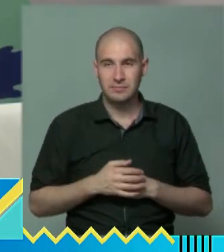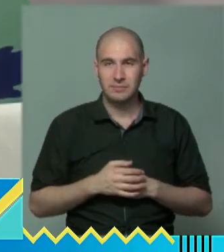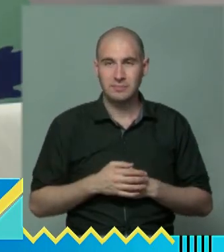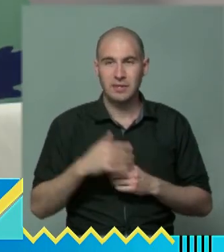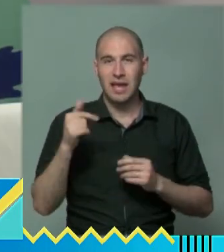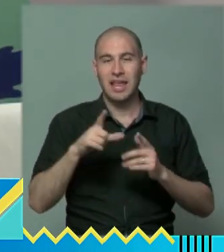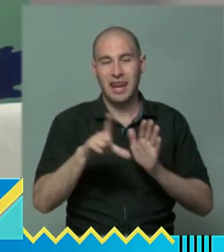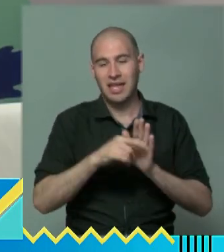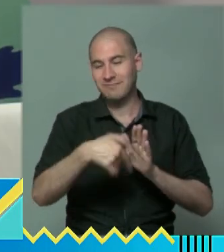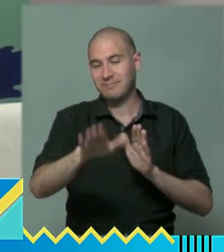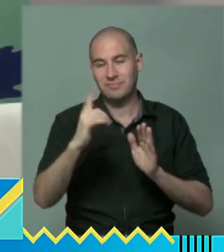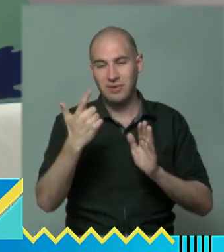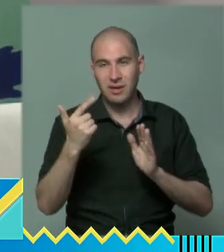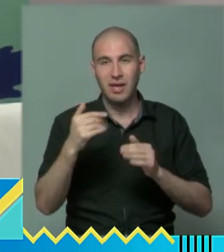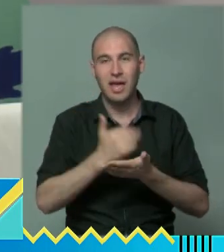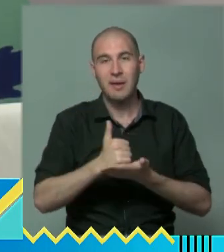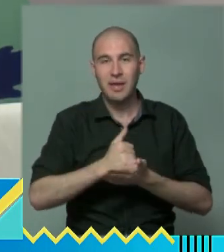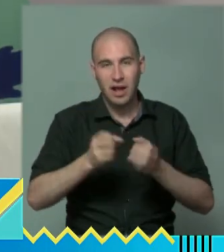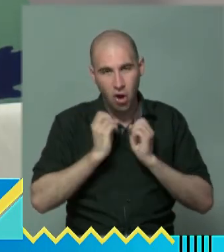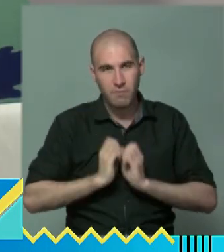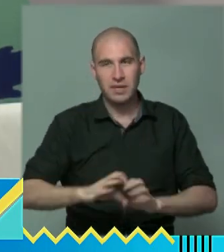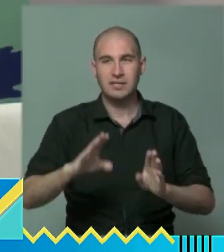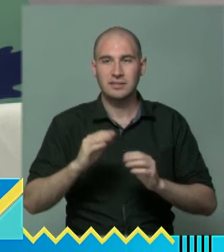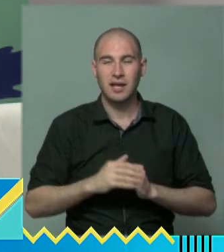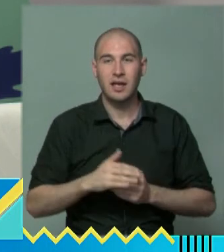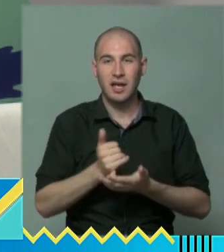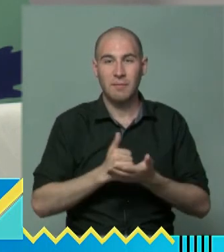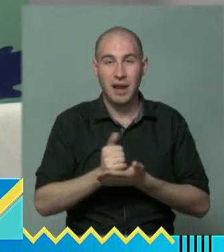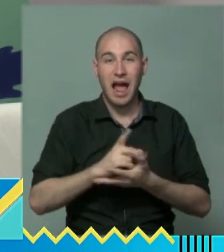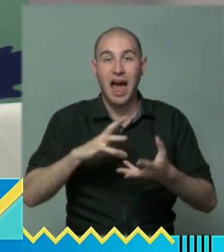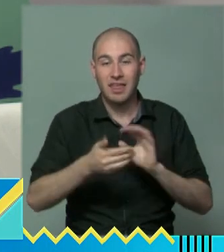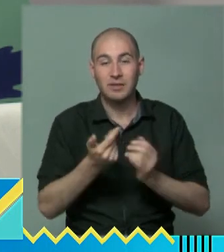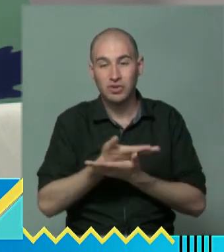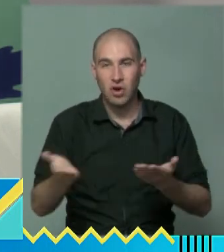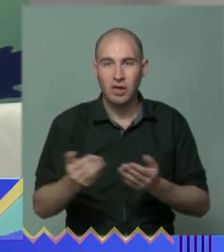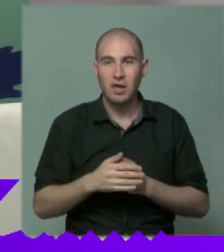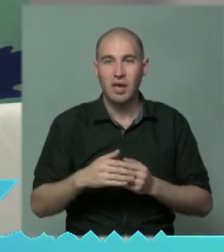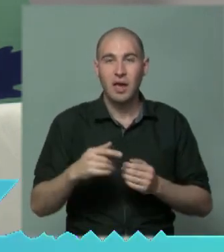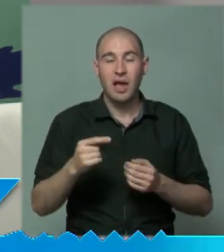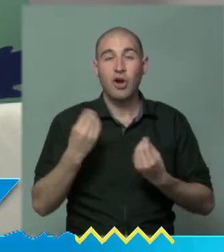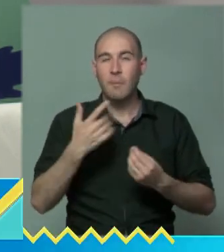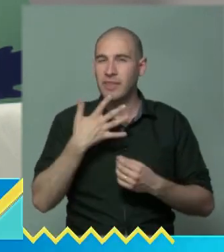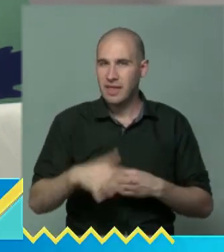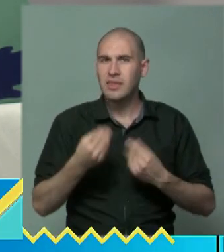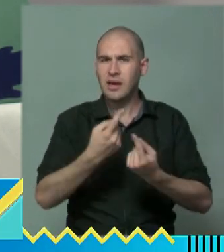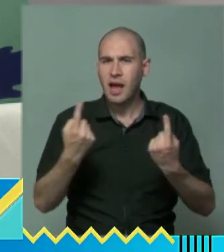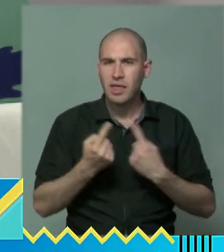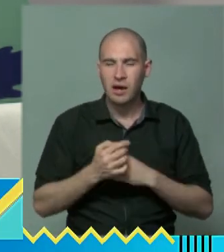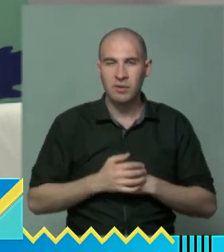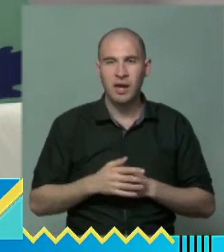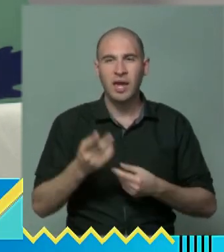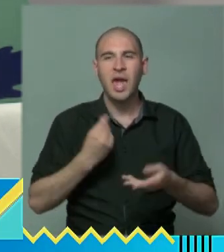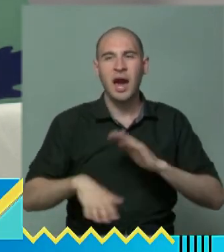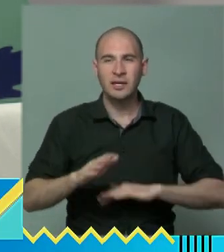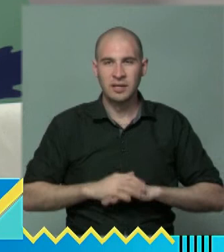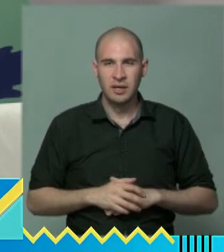no rige la ley, hay que esperar a que entre en vigencia, hay que esperar cómo nos adecuamos todos, hay que esperar qué interpretación y qué aplicación se